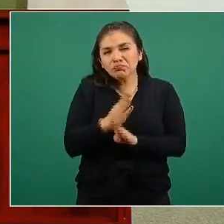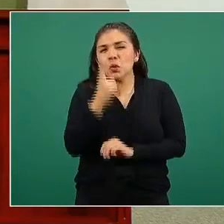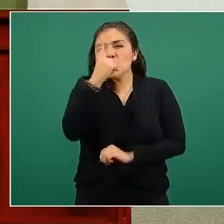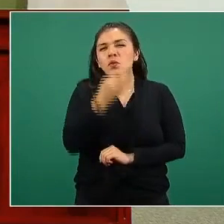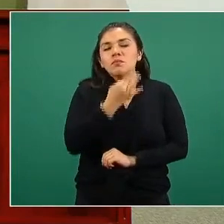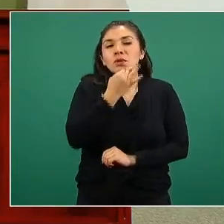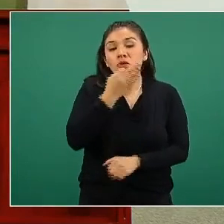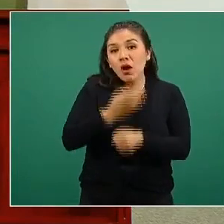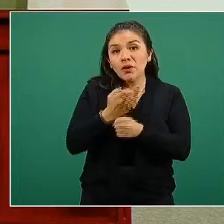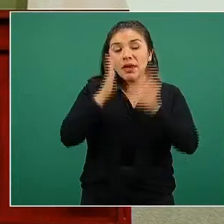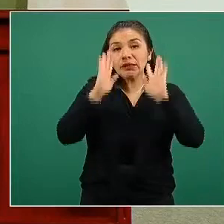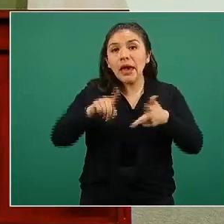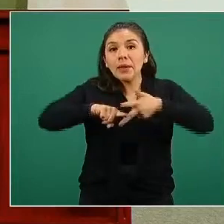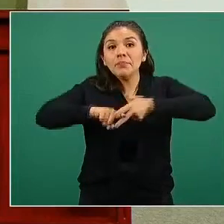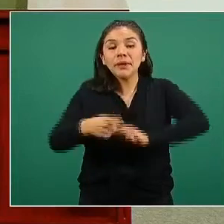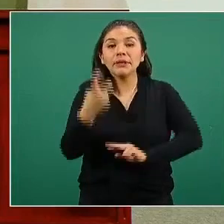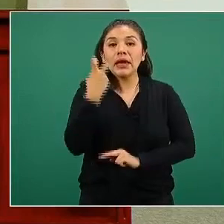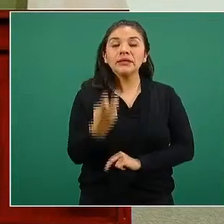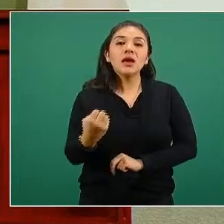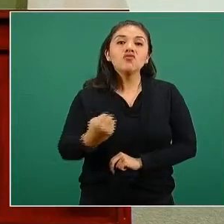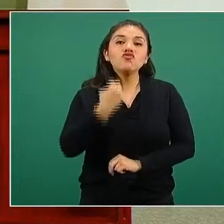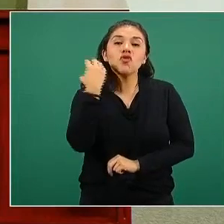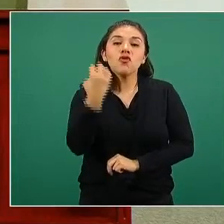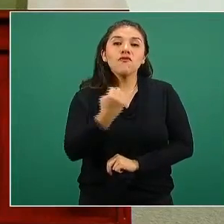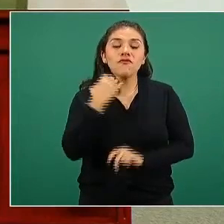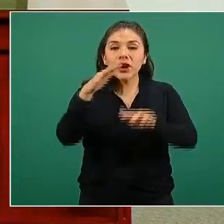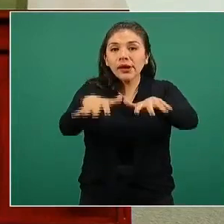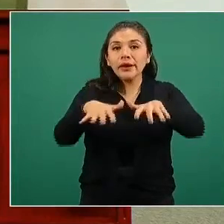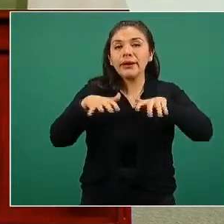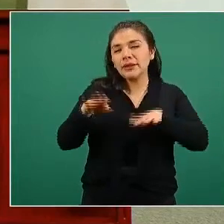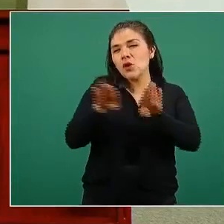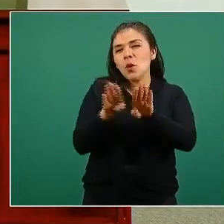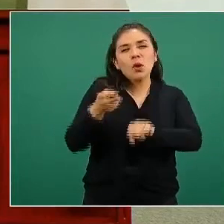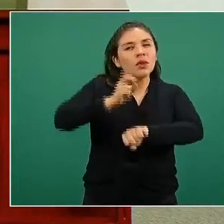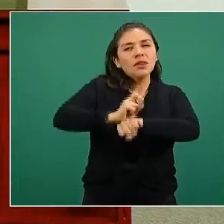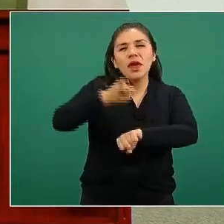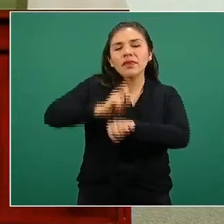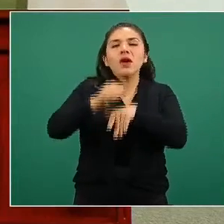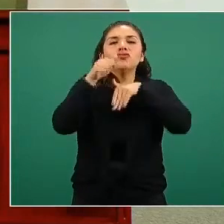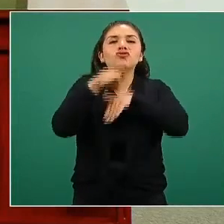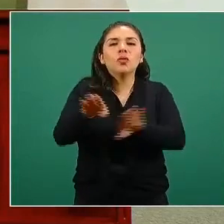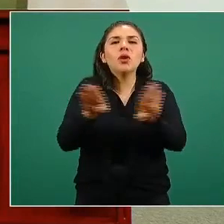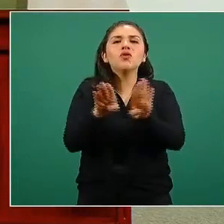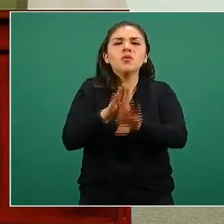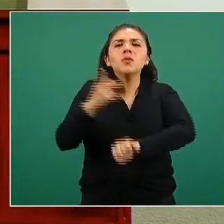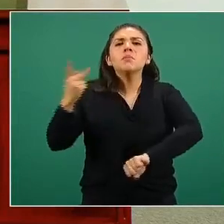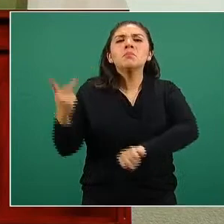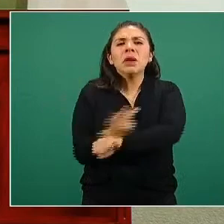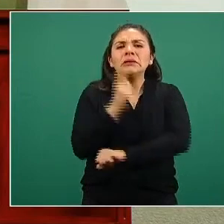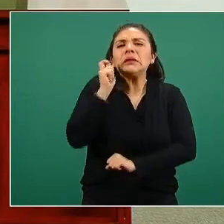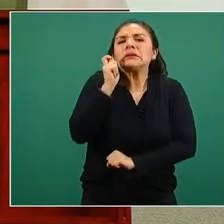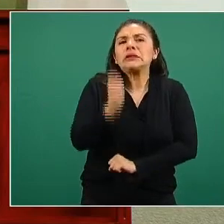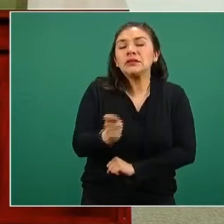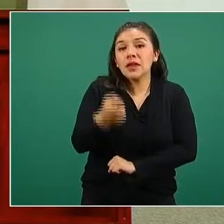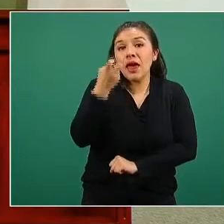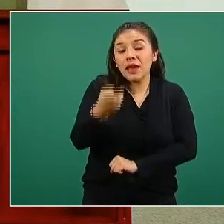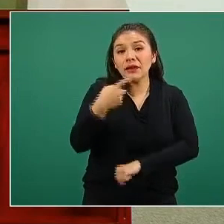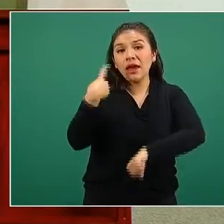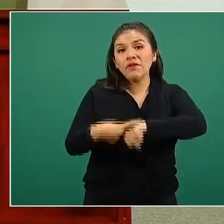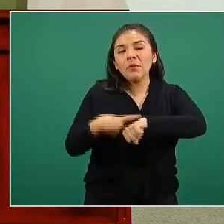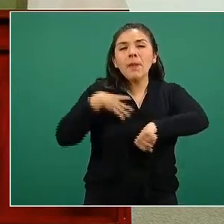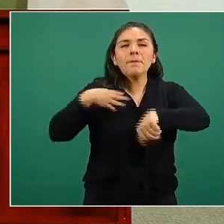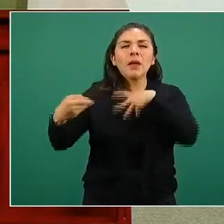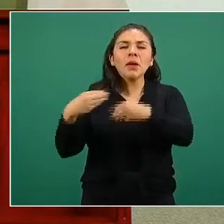estamos dando inicio a nuestra conferencia diaria en relación a la situación de la epidemia